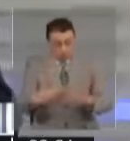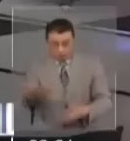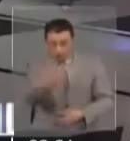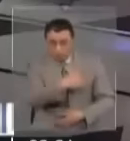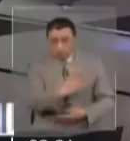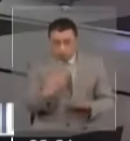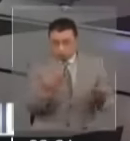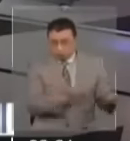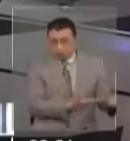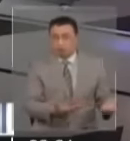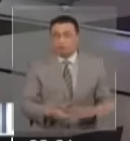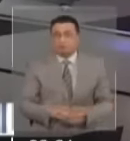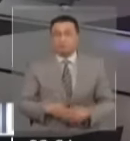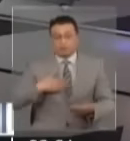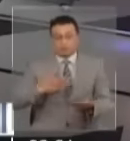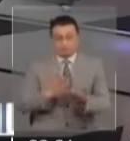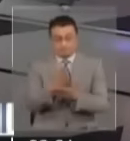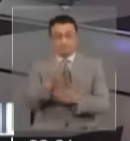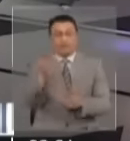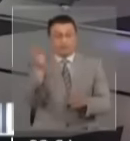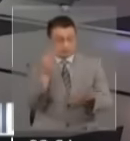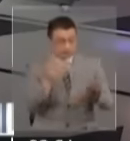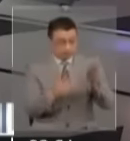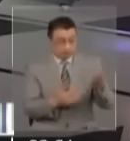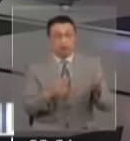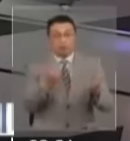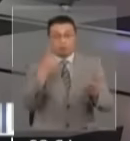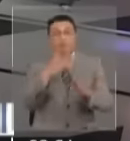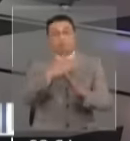partí felicitando, digamos, la iniciativa parcial.